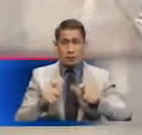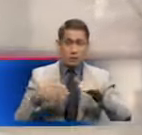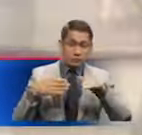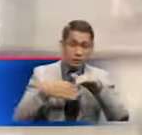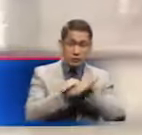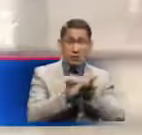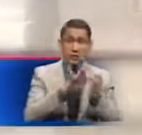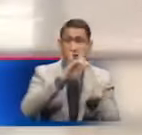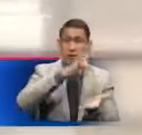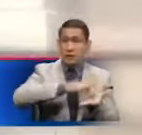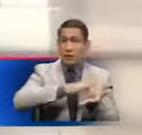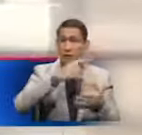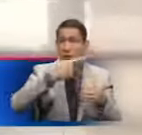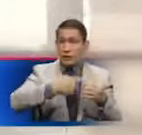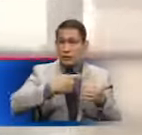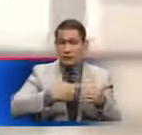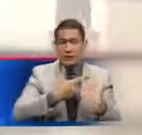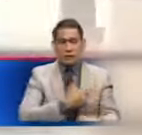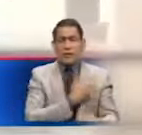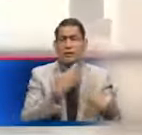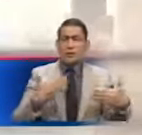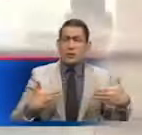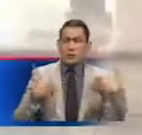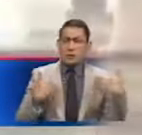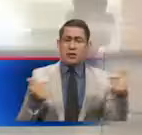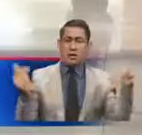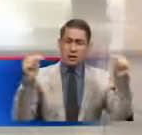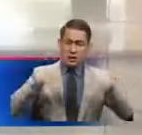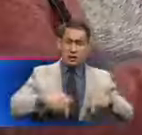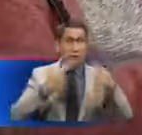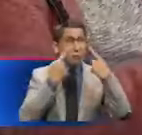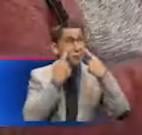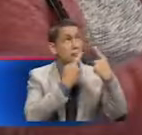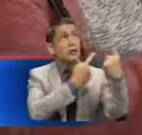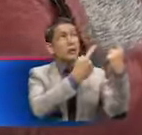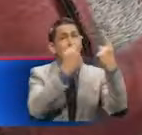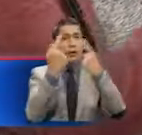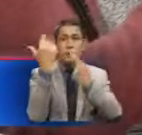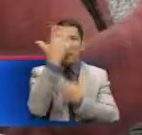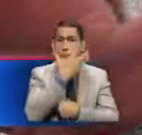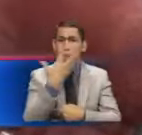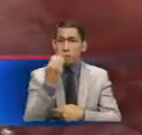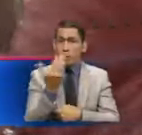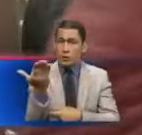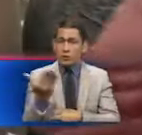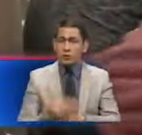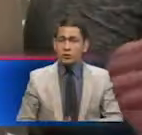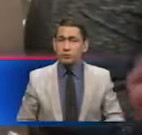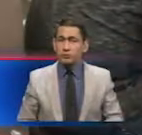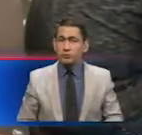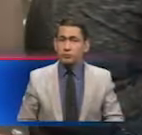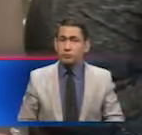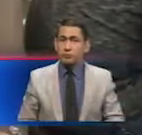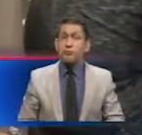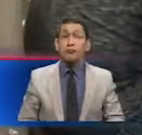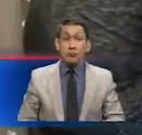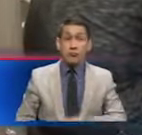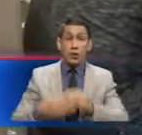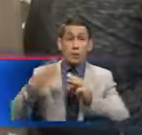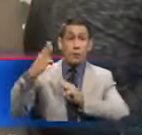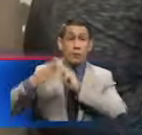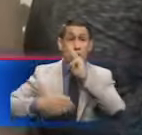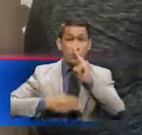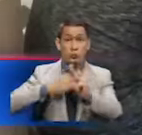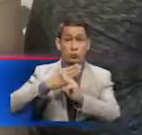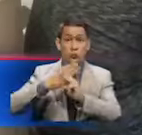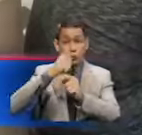reciben y se sienten orgullosos de tener este aeropuerto de calidad mundial. Me parece excelente porque eso nos ayuda a ser reconocidos internacionalmente y